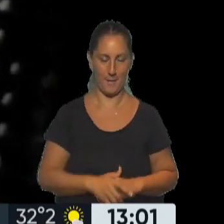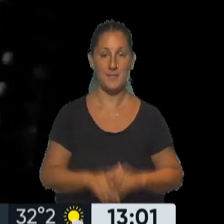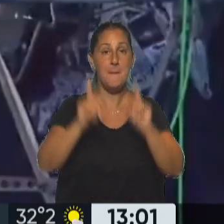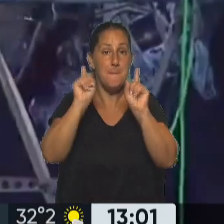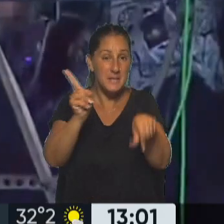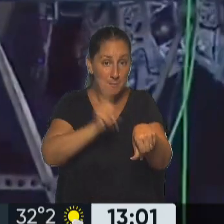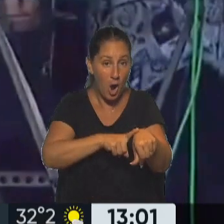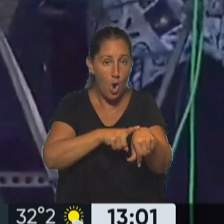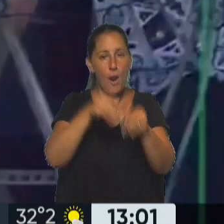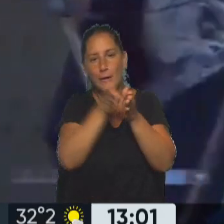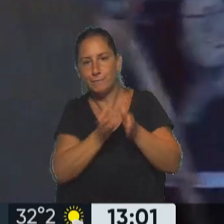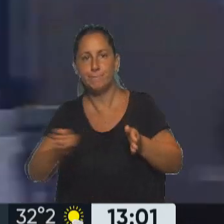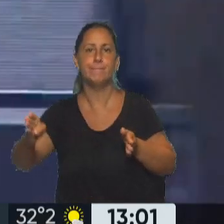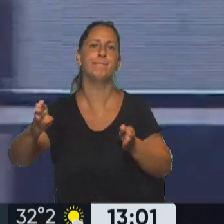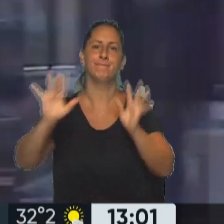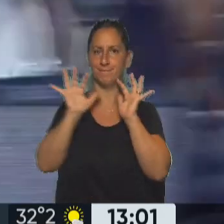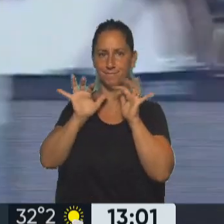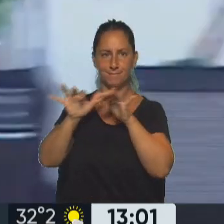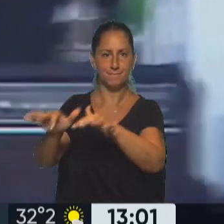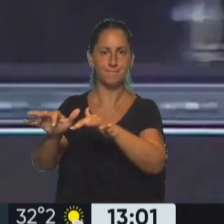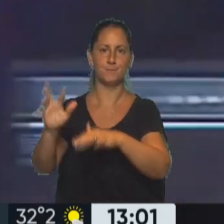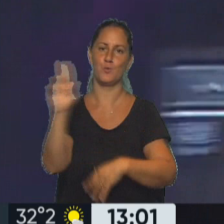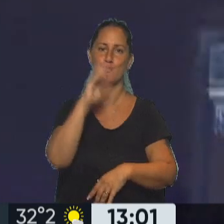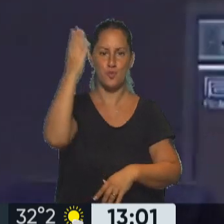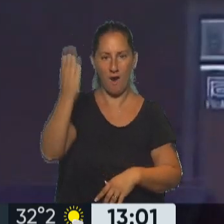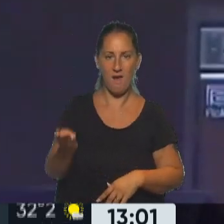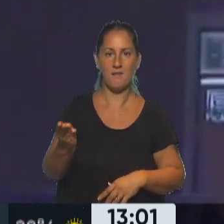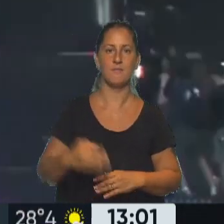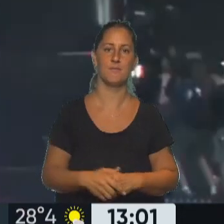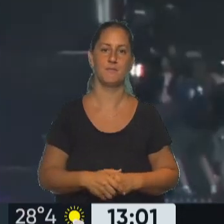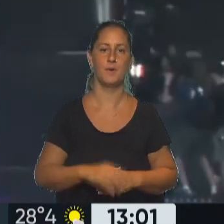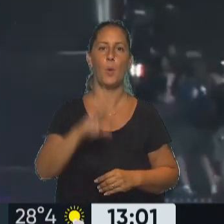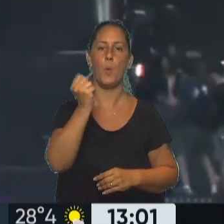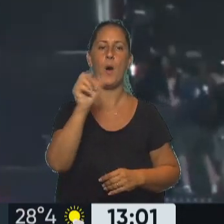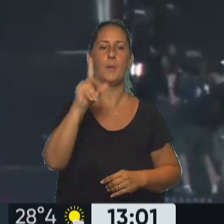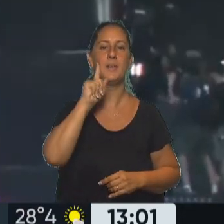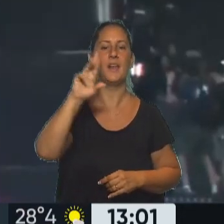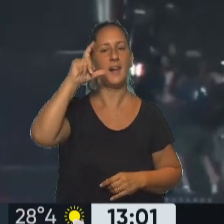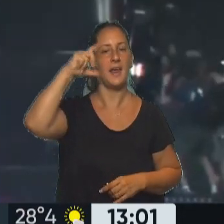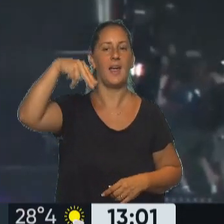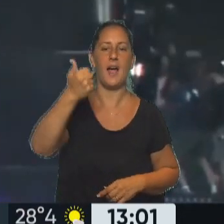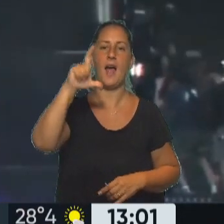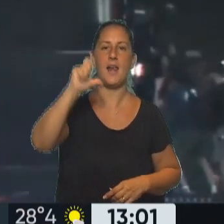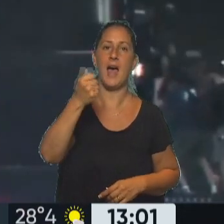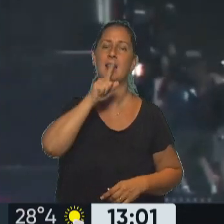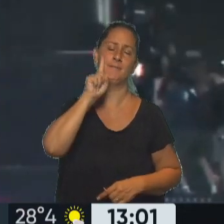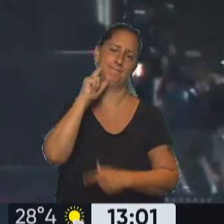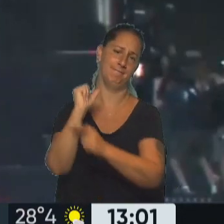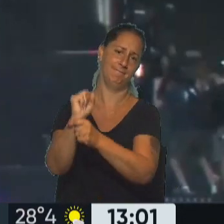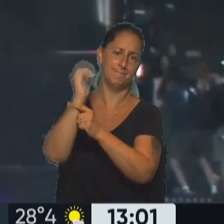misma hora está concentrada la atención para verla a ella, la poderosísima Barbie Recanati, una enorme